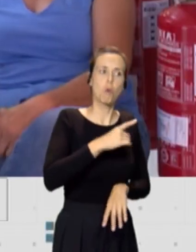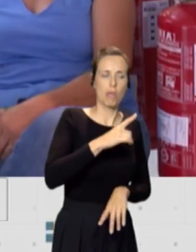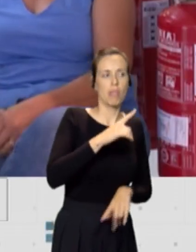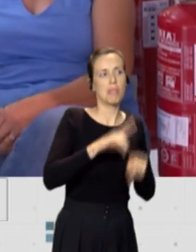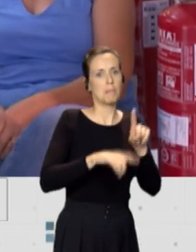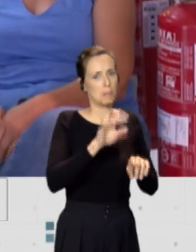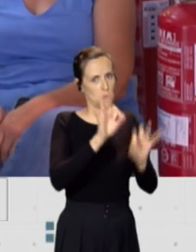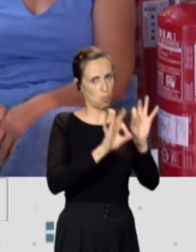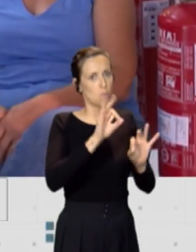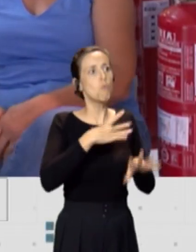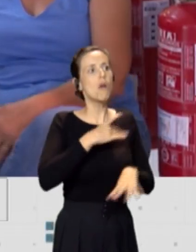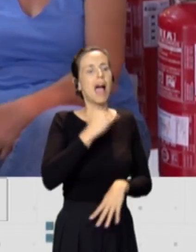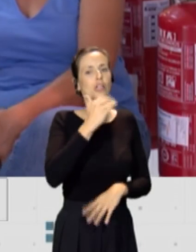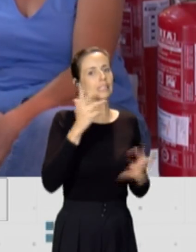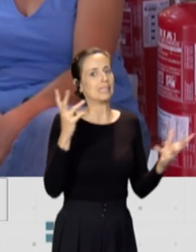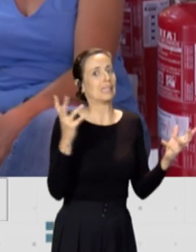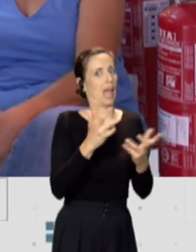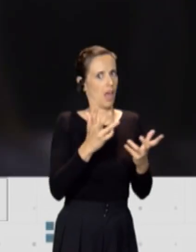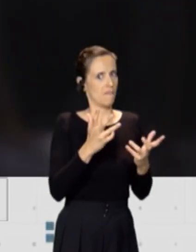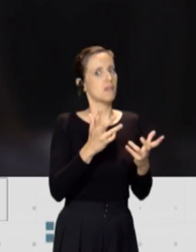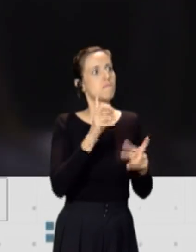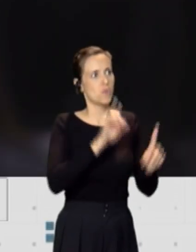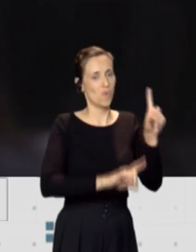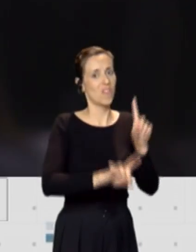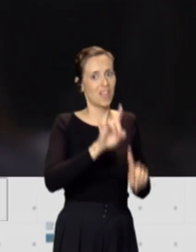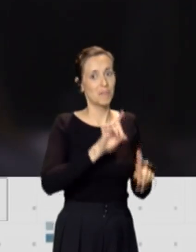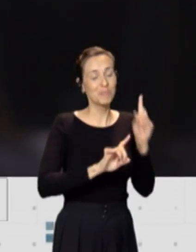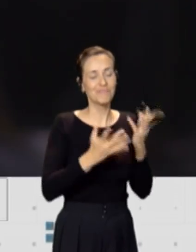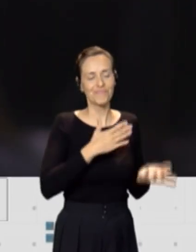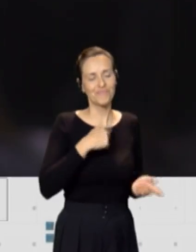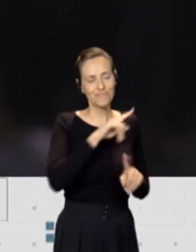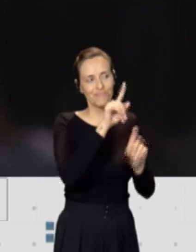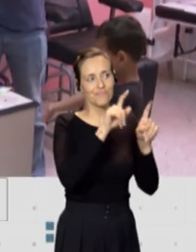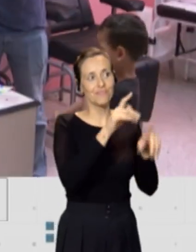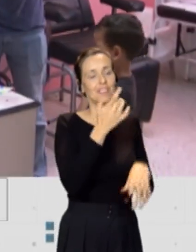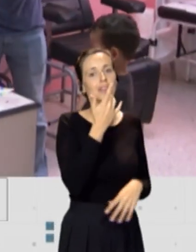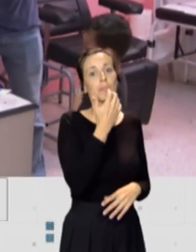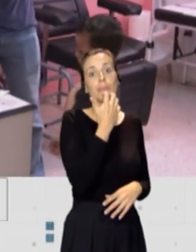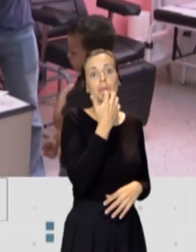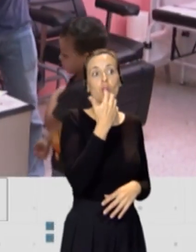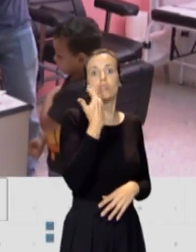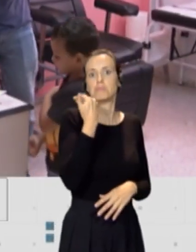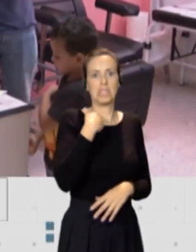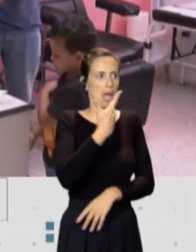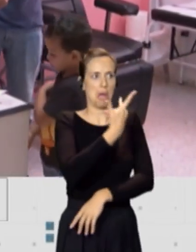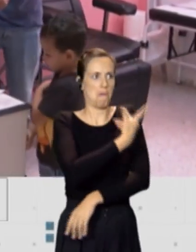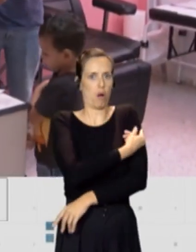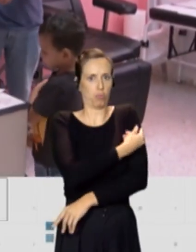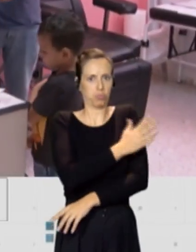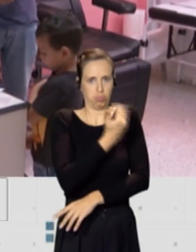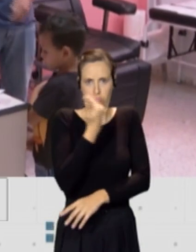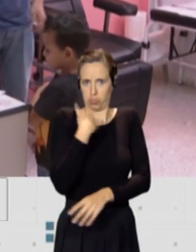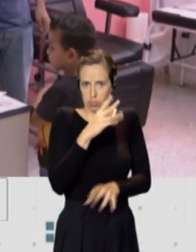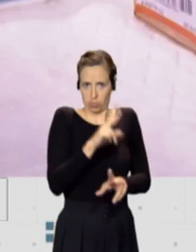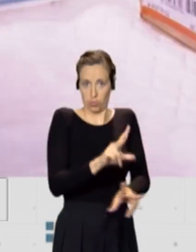alto complicaciones graves. Entonces lo que me gustaría preguntarle es si después de terminada esa vacunación, ese protocolo